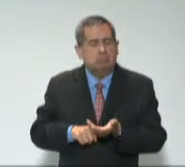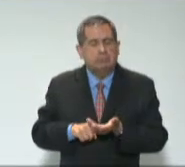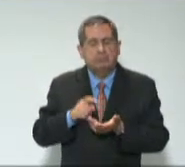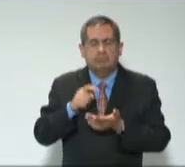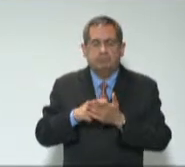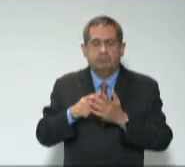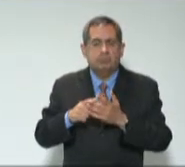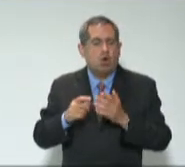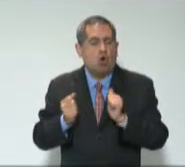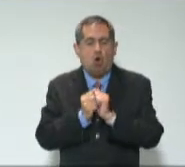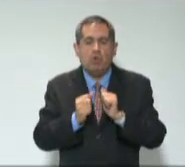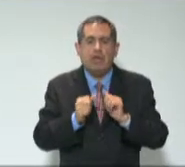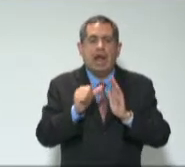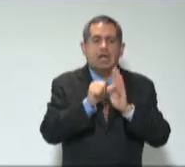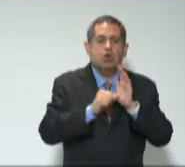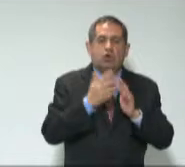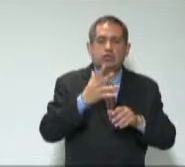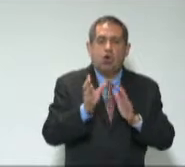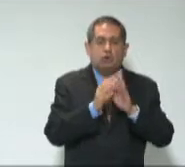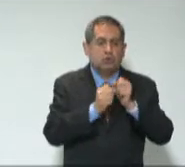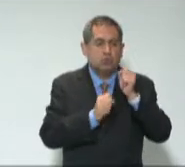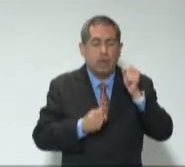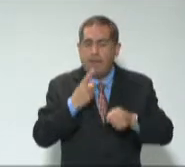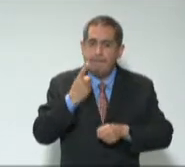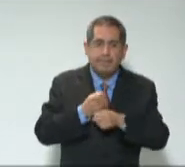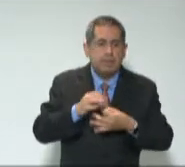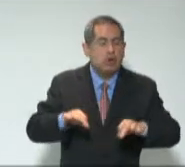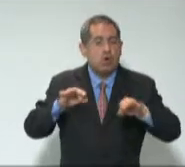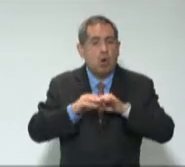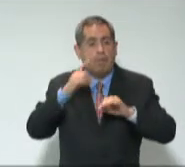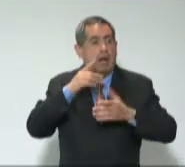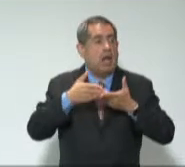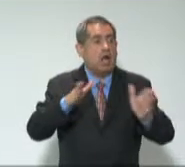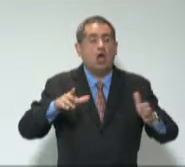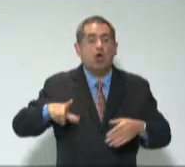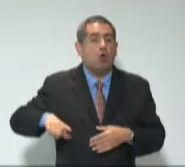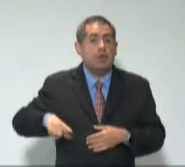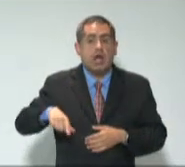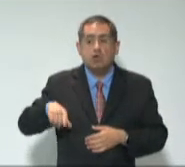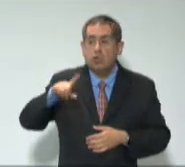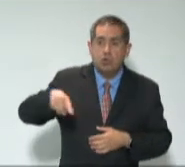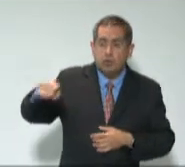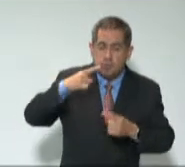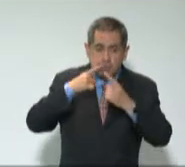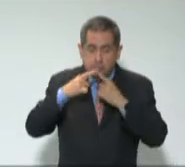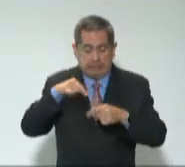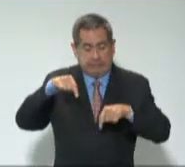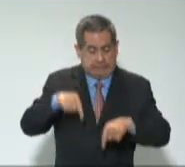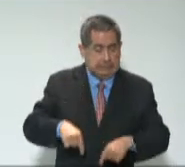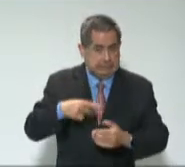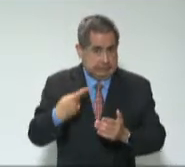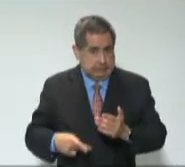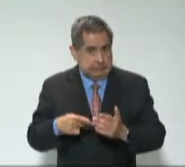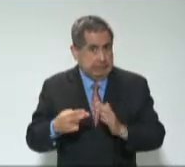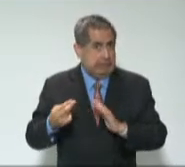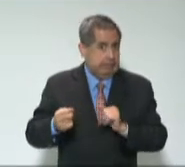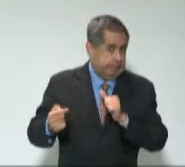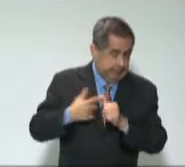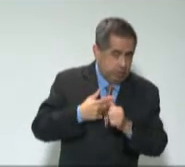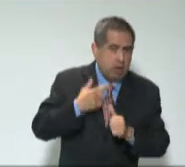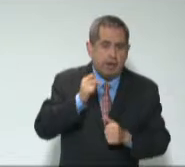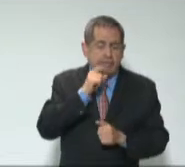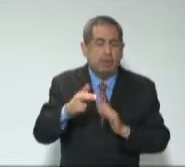constitucional donde dice que deben privilegiarse las licitaciones públicas y que debe normar eh eh Y